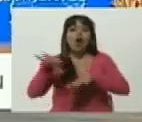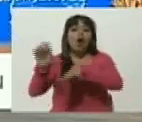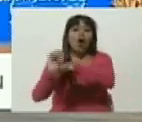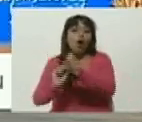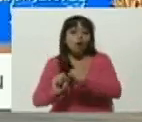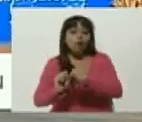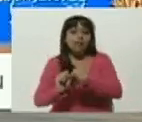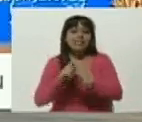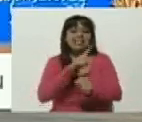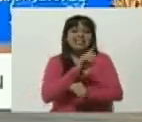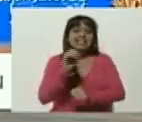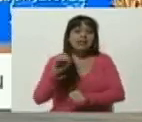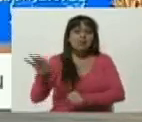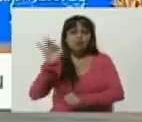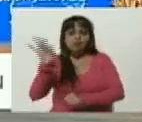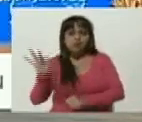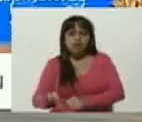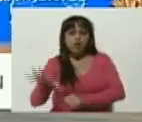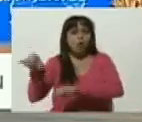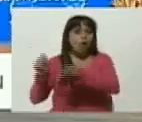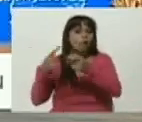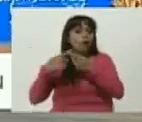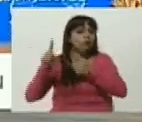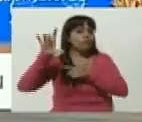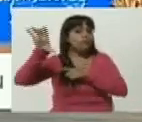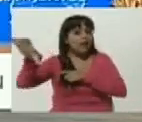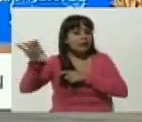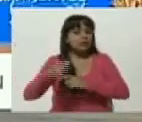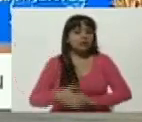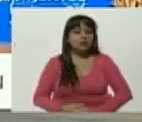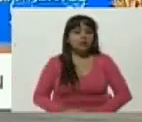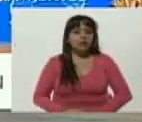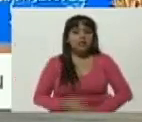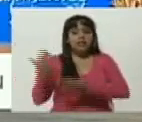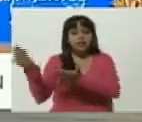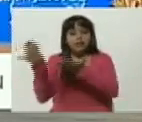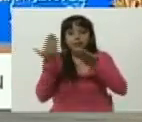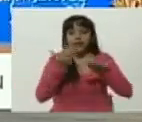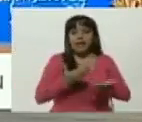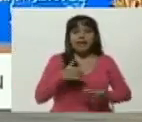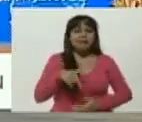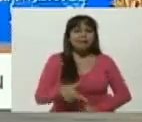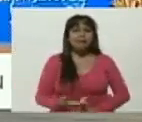de la semilla importada. Y la semilla importada nos venía